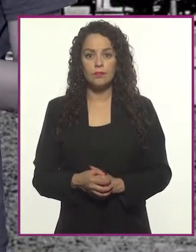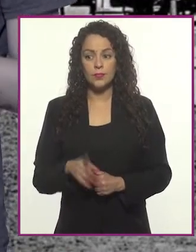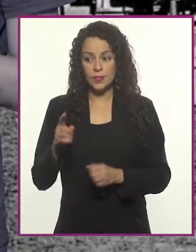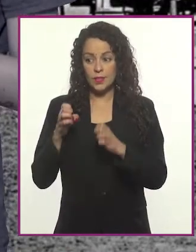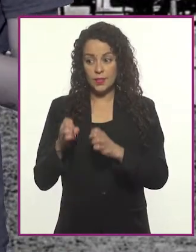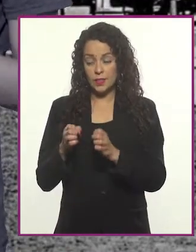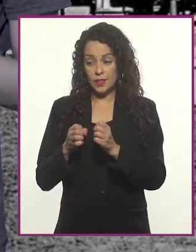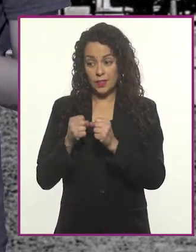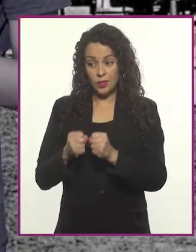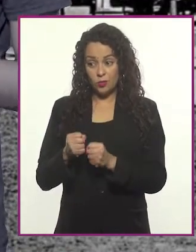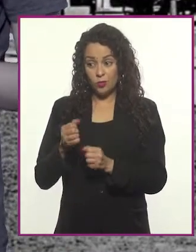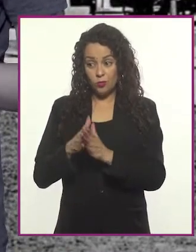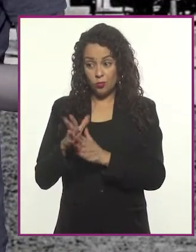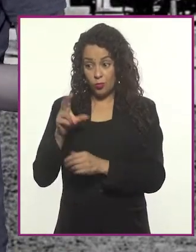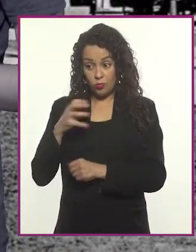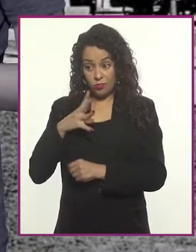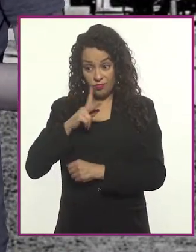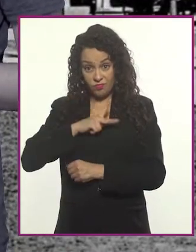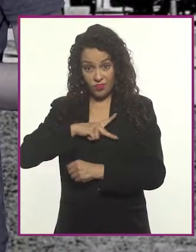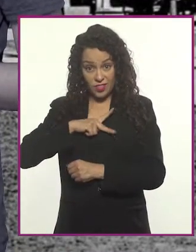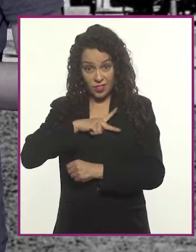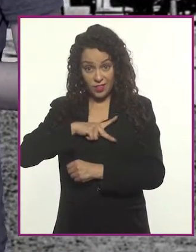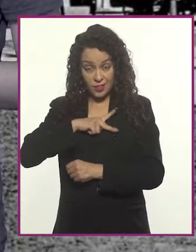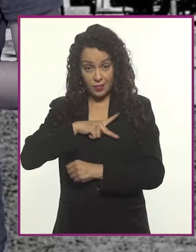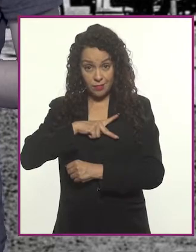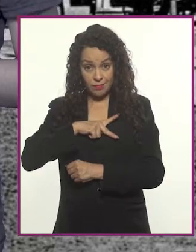¿Estás seguro que el chocolate no está envenenado?